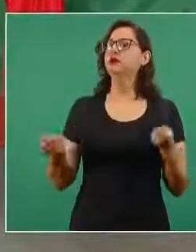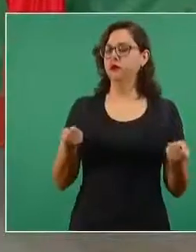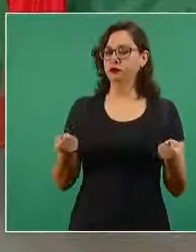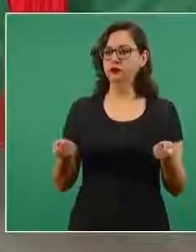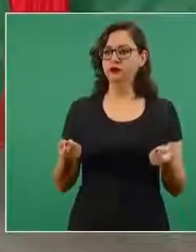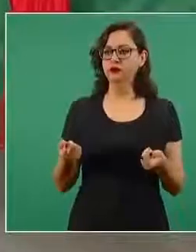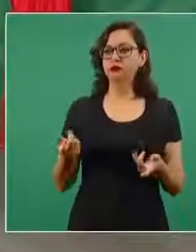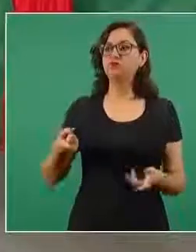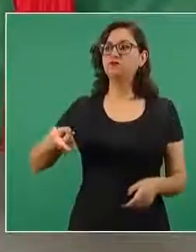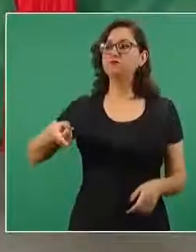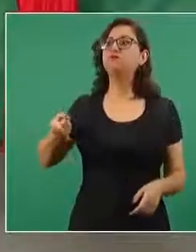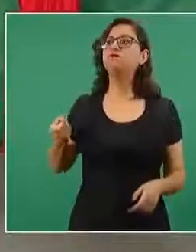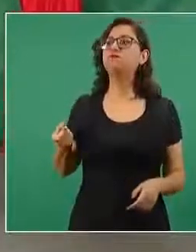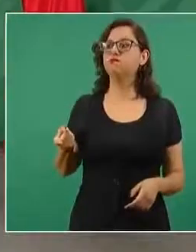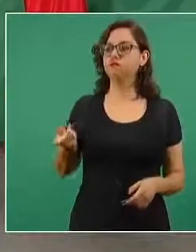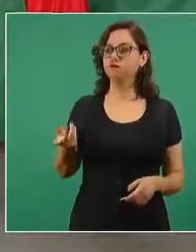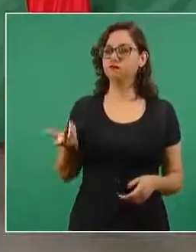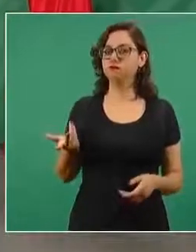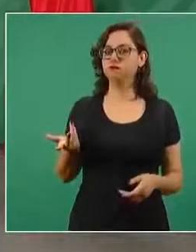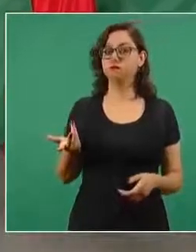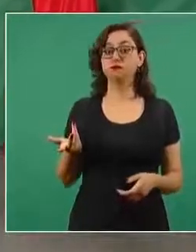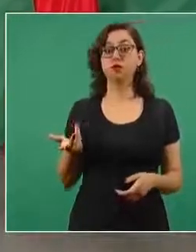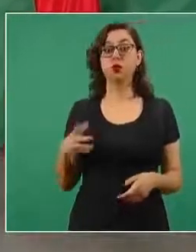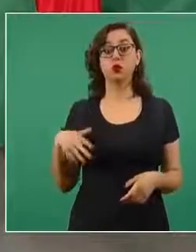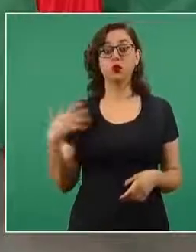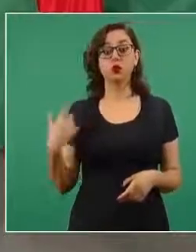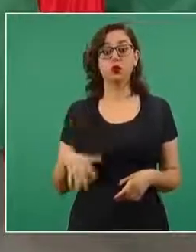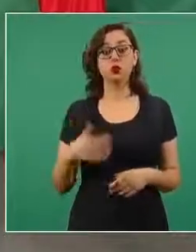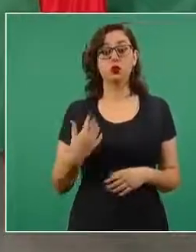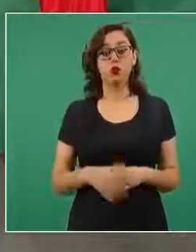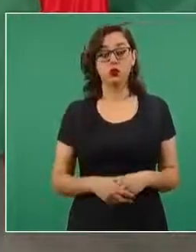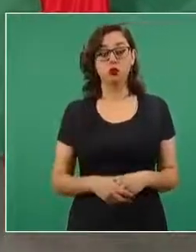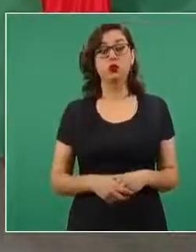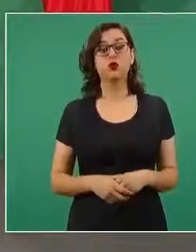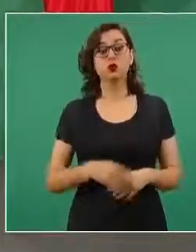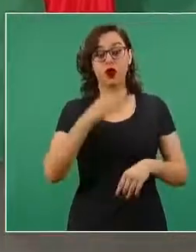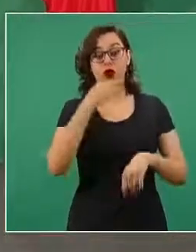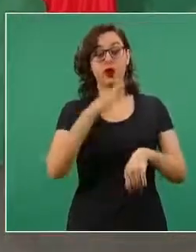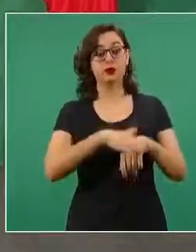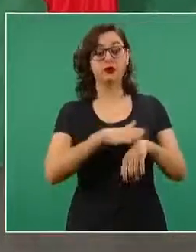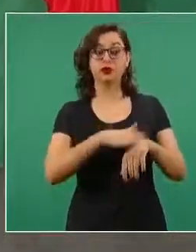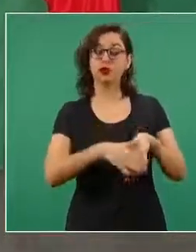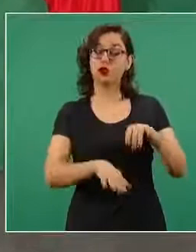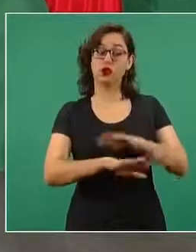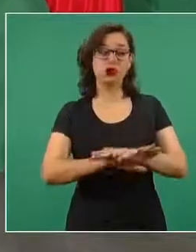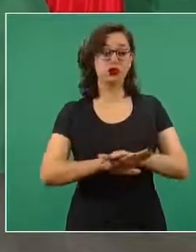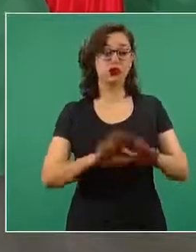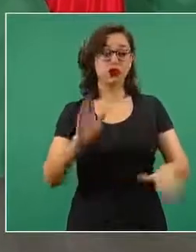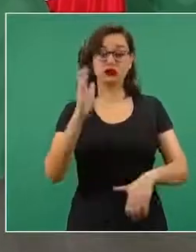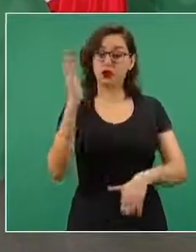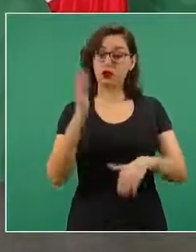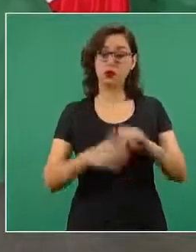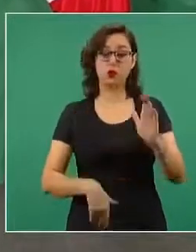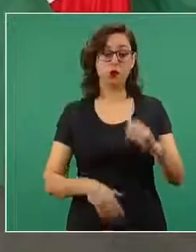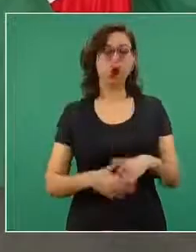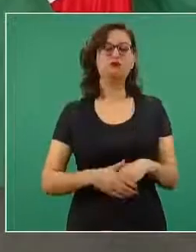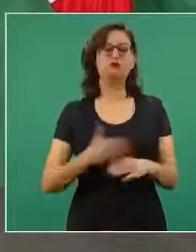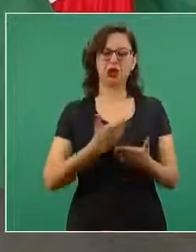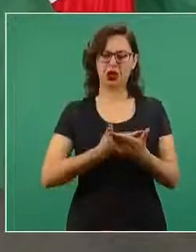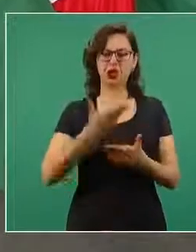y amenazan. Pues desde aquí les mandamos decir, ya no es permitido